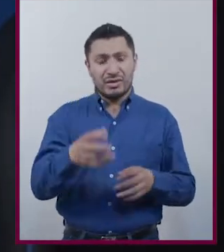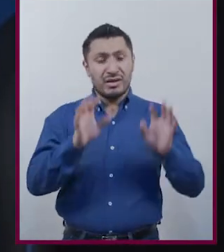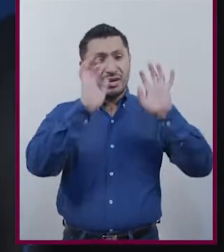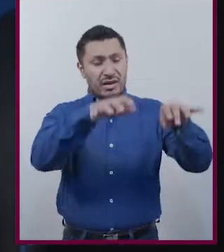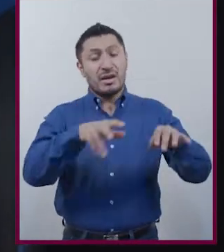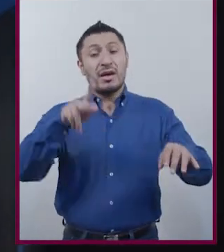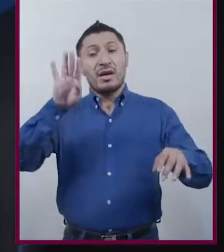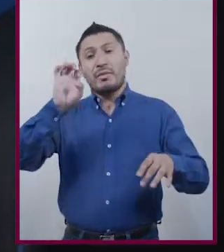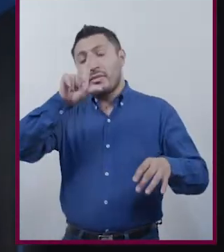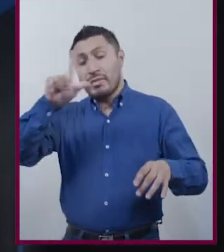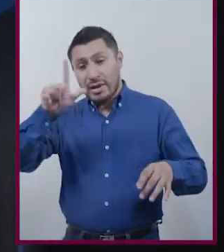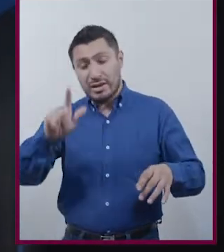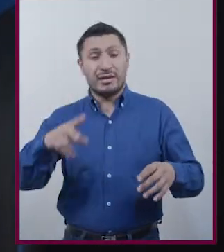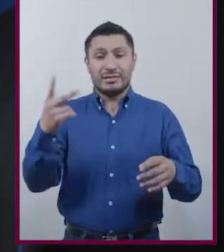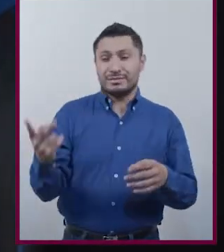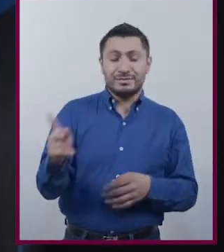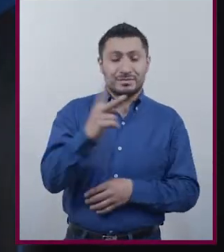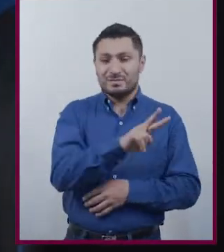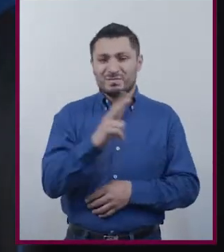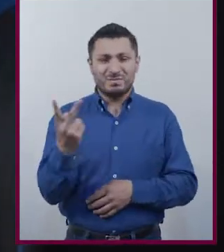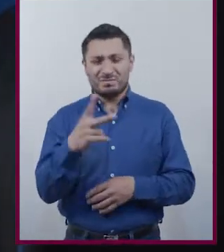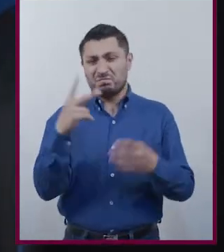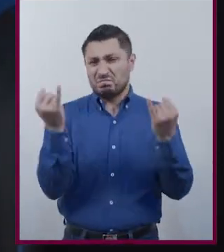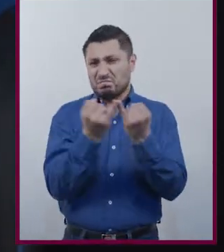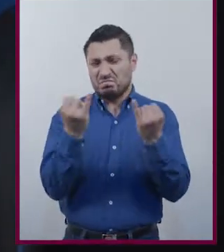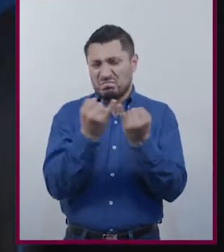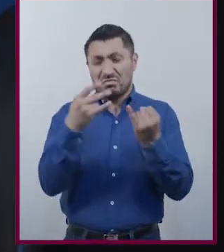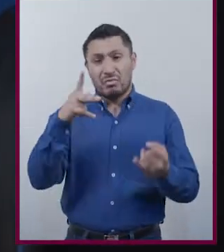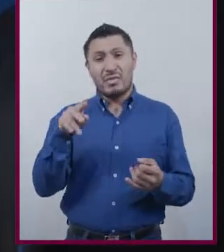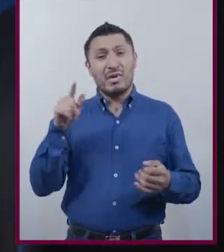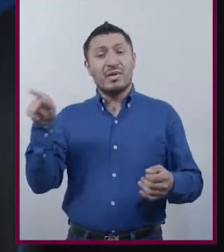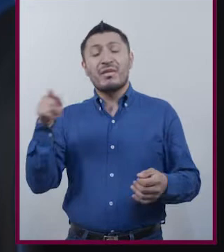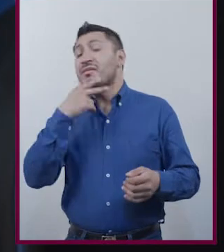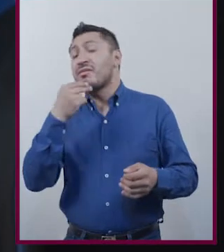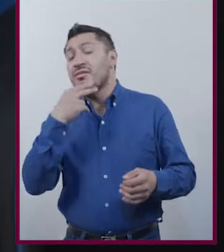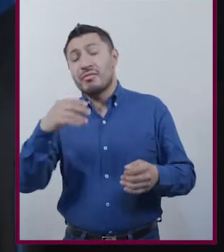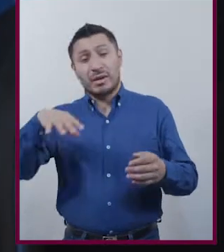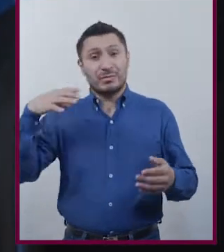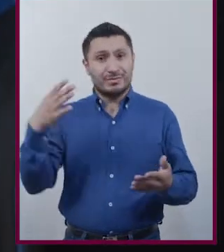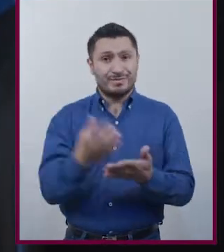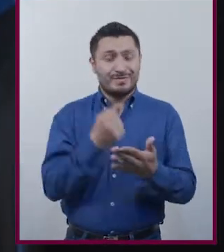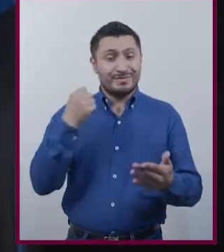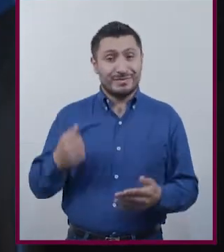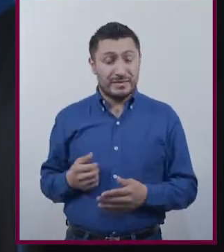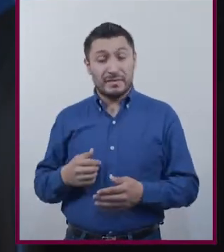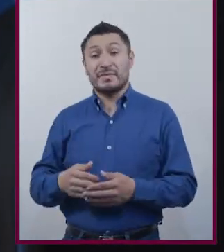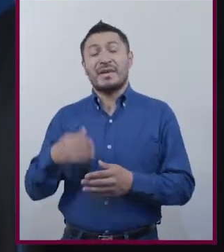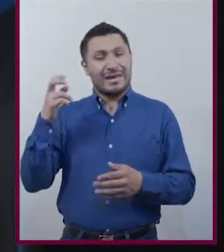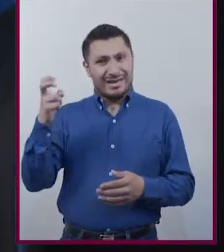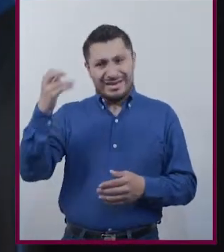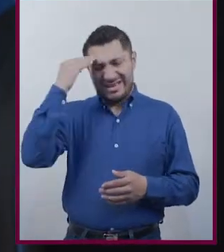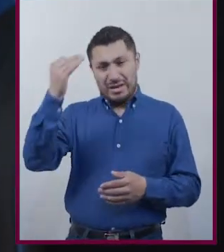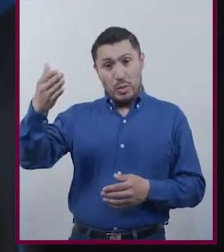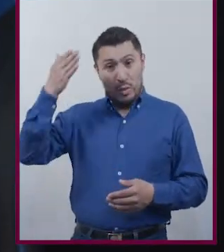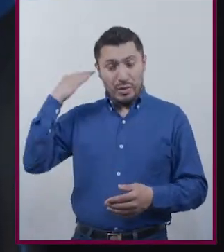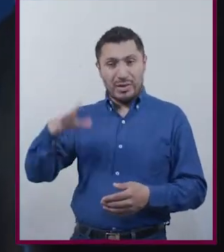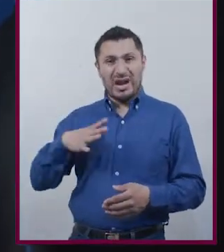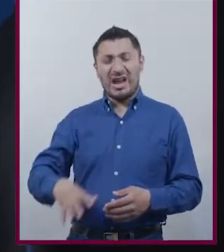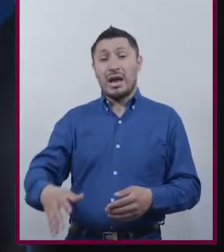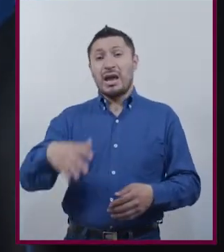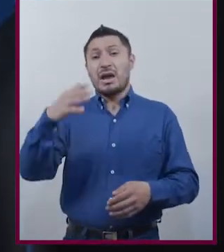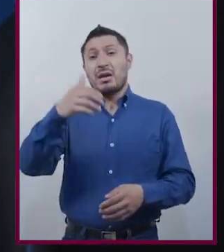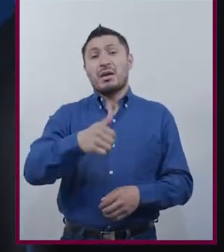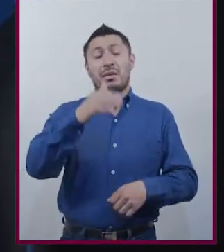Bell, ya que ambas eran idénticas, pero Graham Bell se había adelantado. En aquel entonces, Graham Bell enfrentó